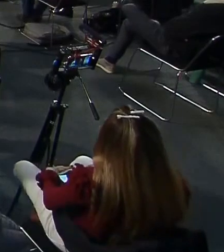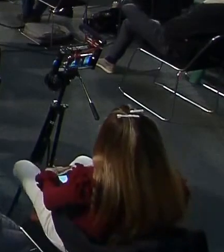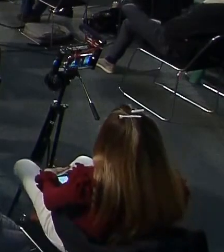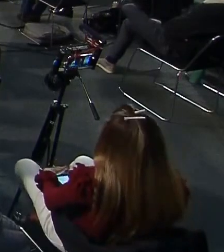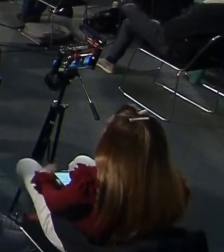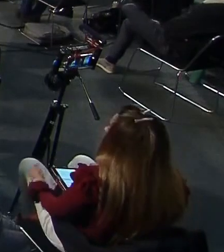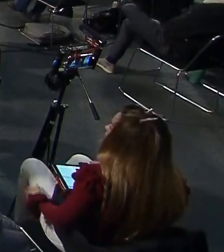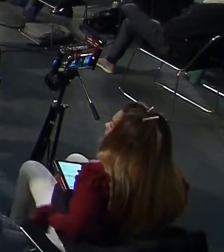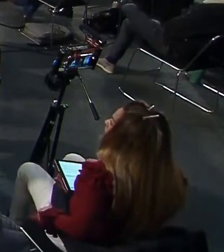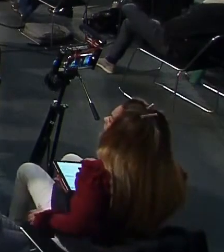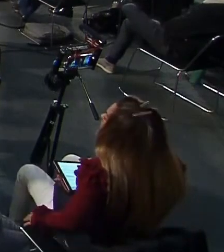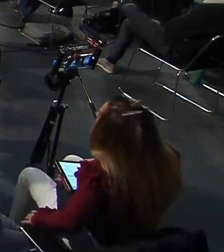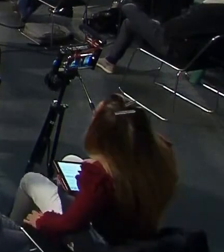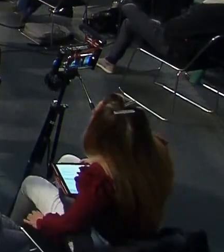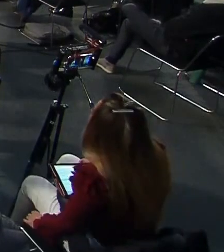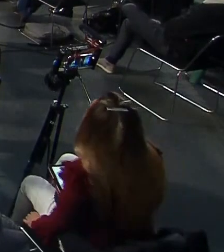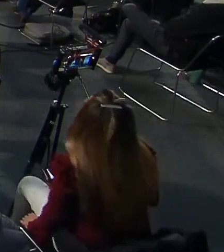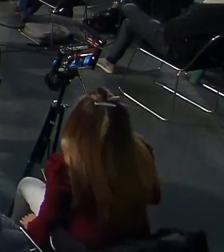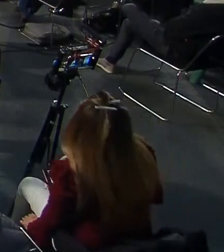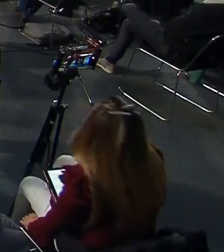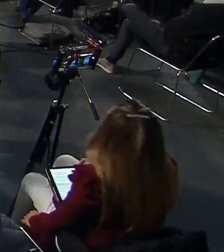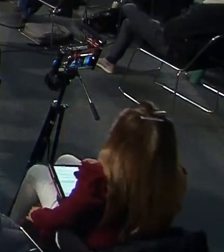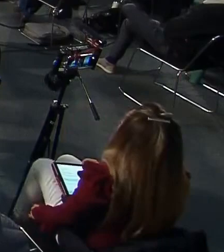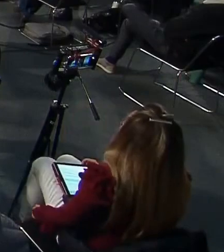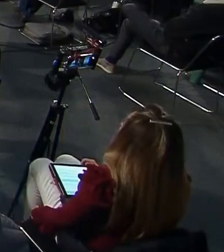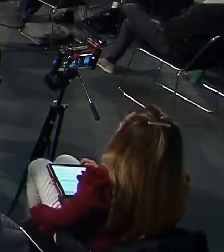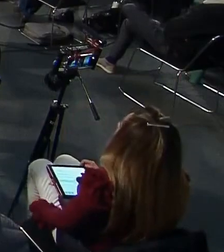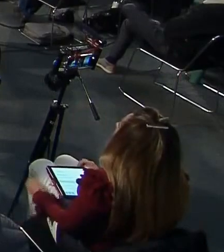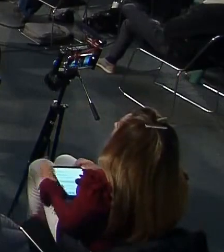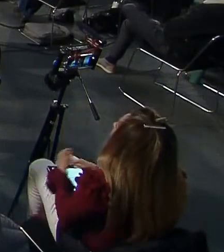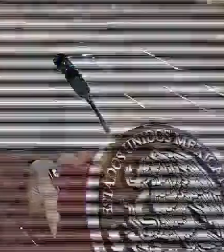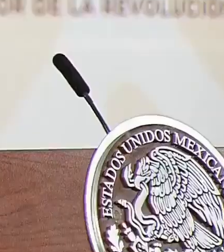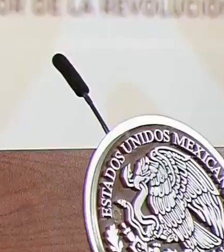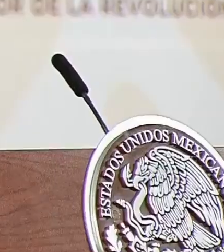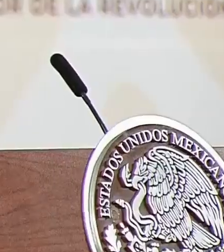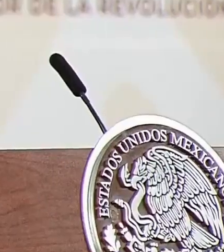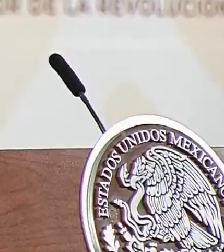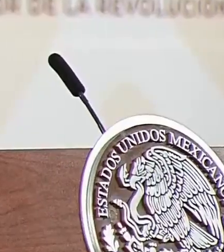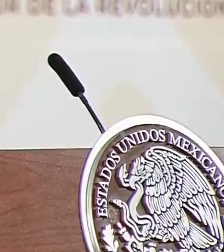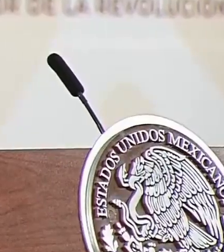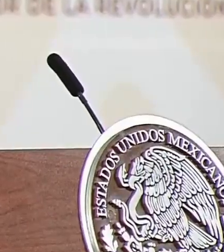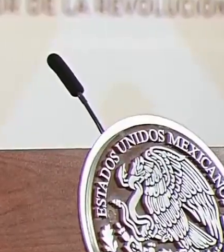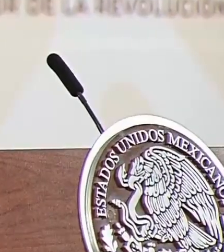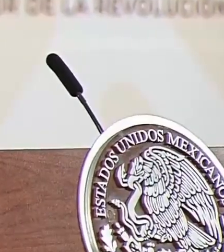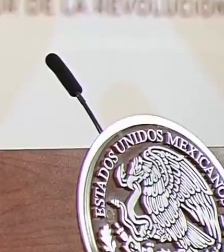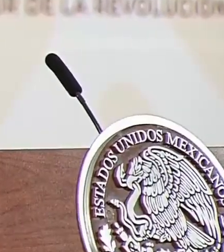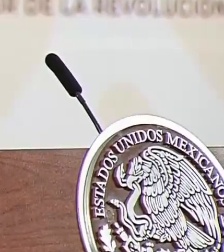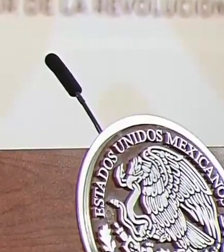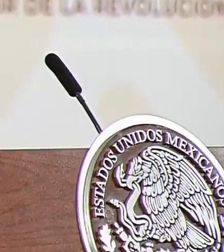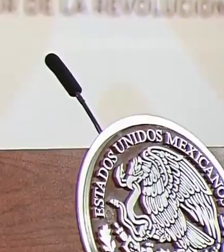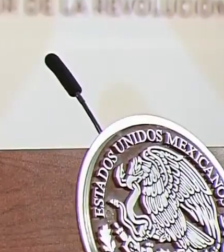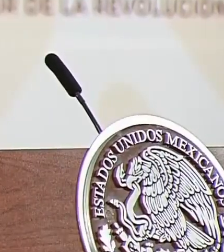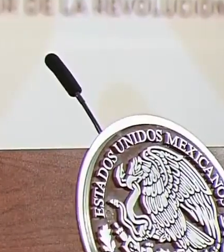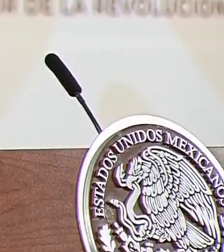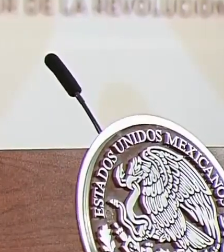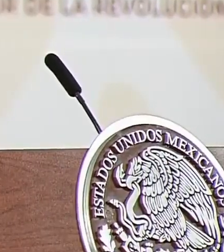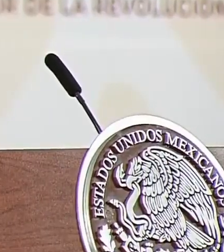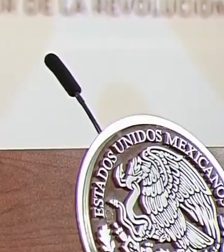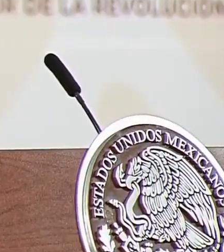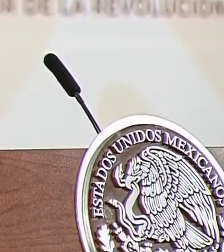Repítelo. Está hablando de que su hija se fue a dar servicio